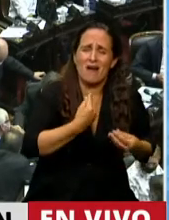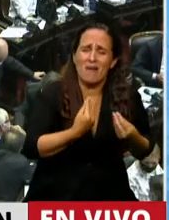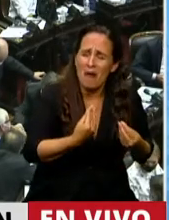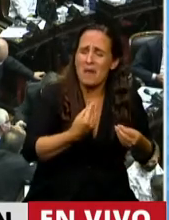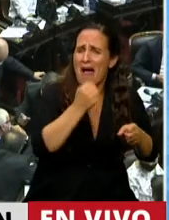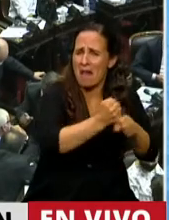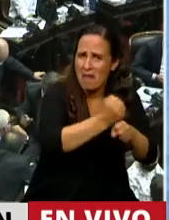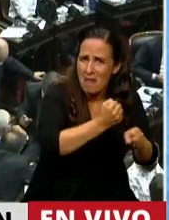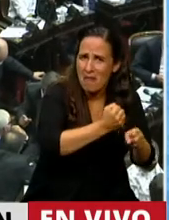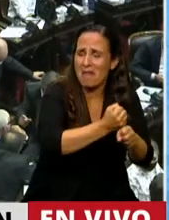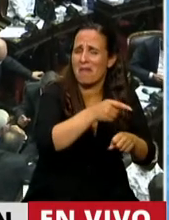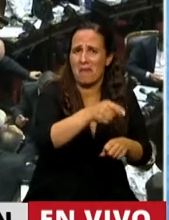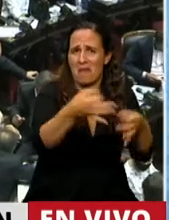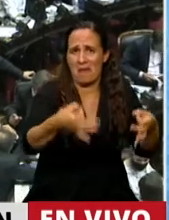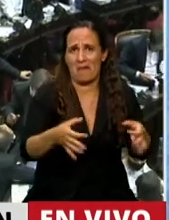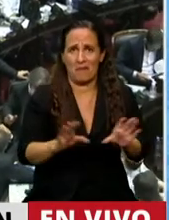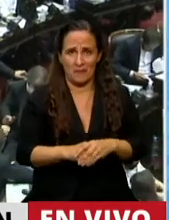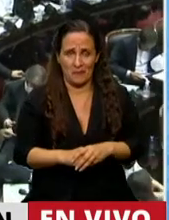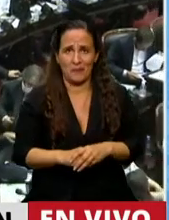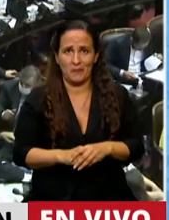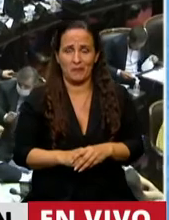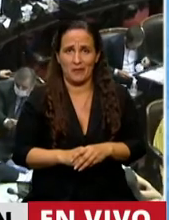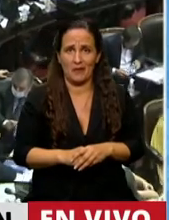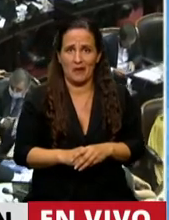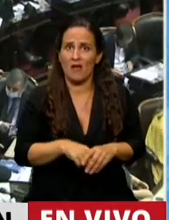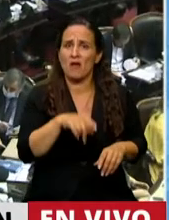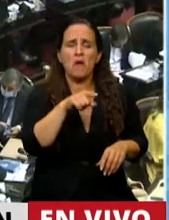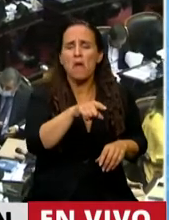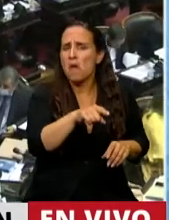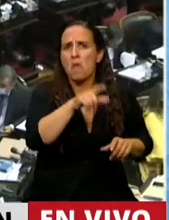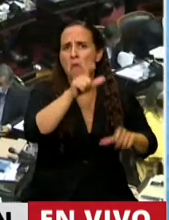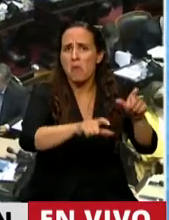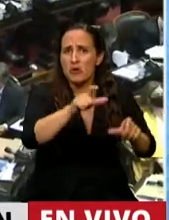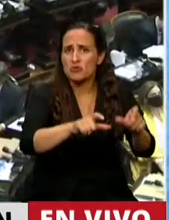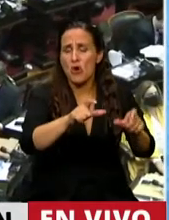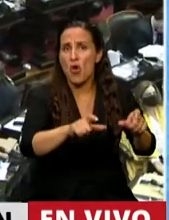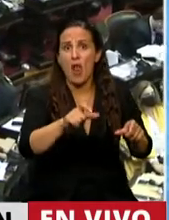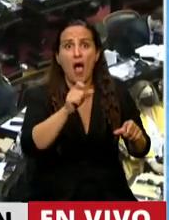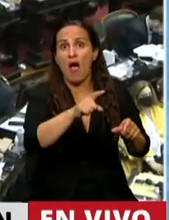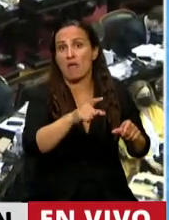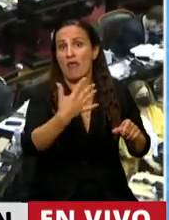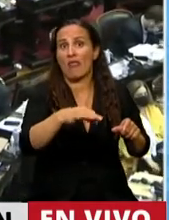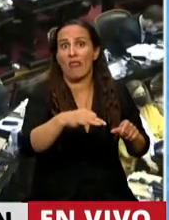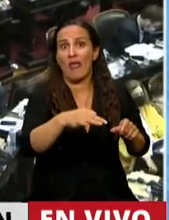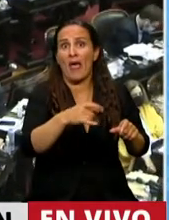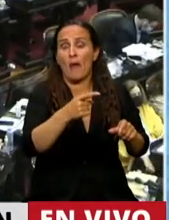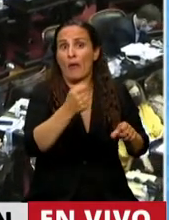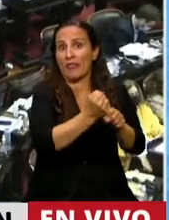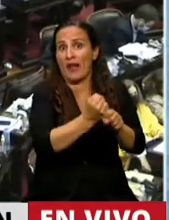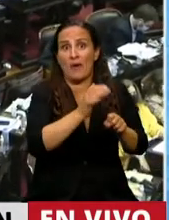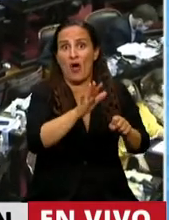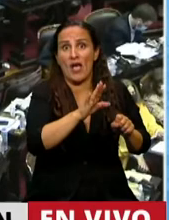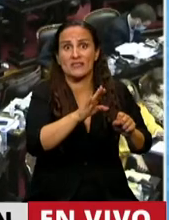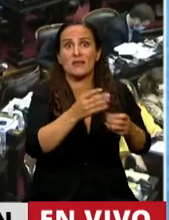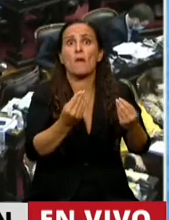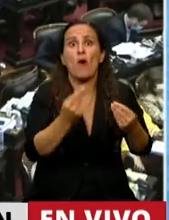rigores a los que se vio sometida, dando cumplimiento cabal a sus deberes en atención a las necesidades de la